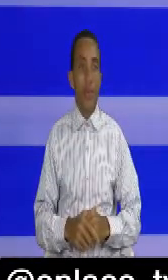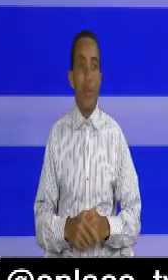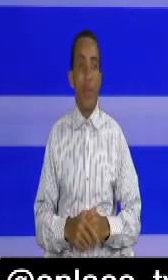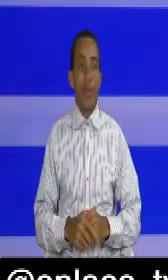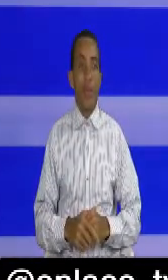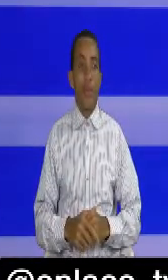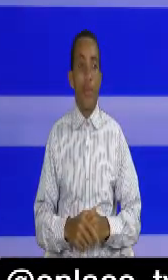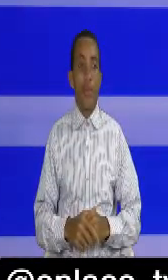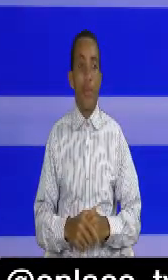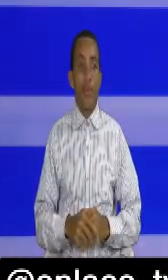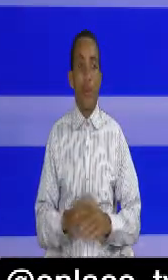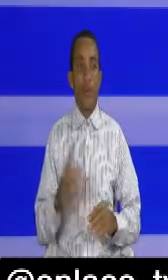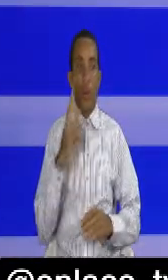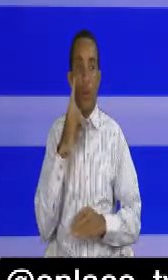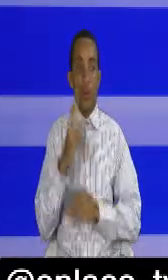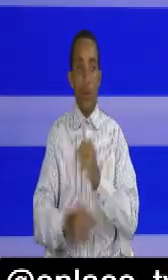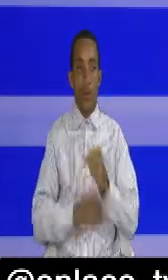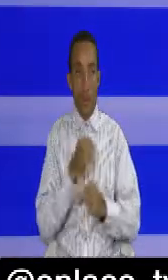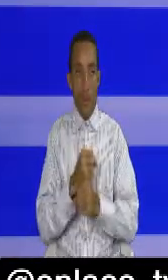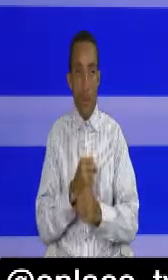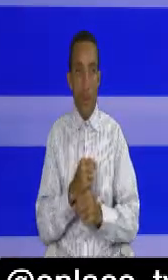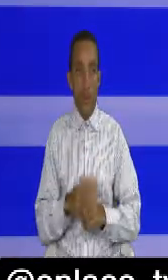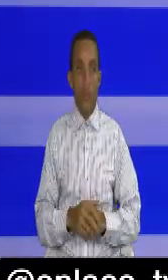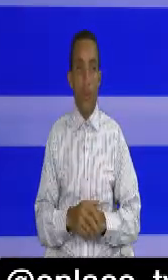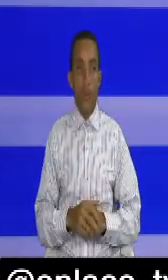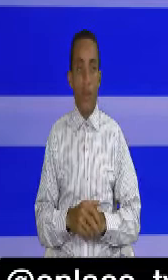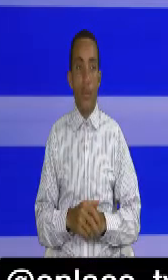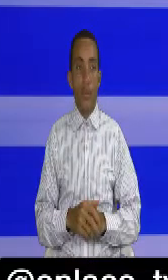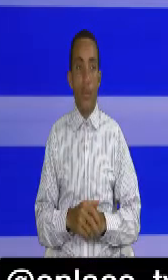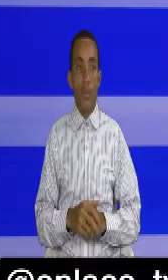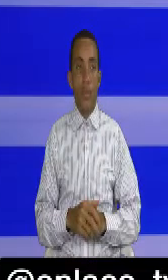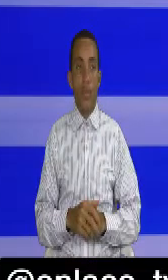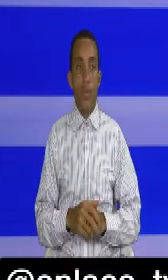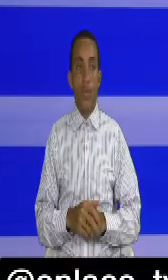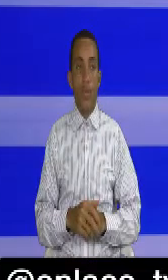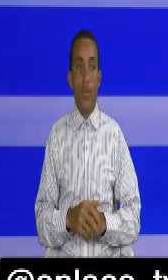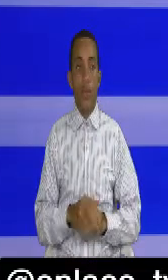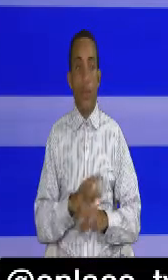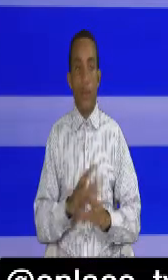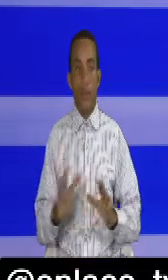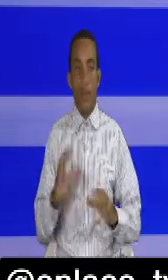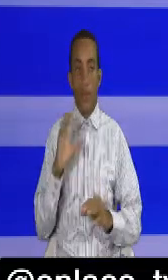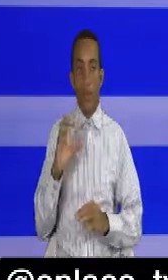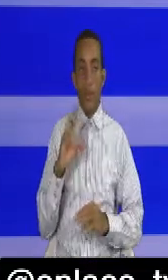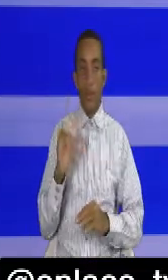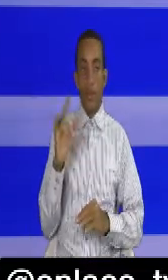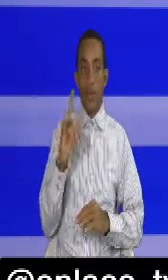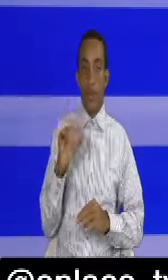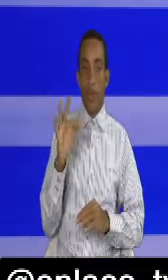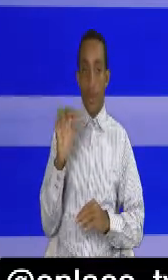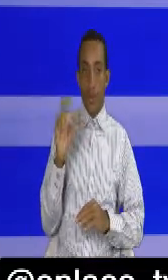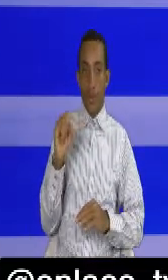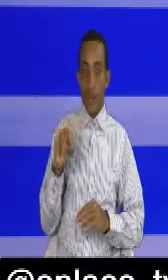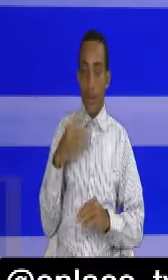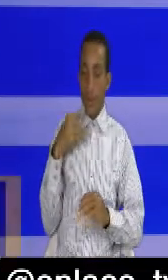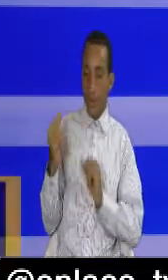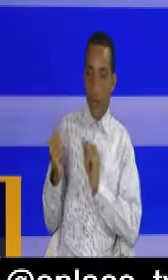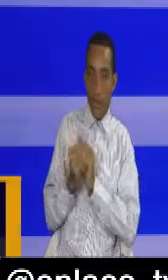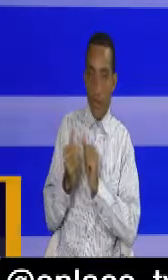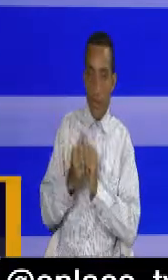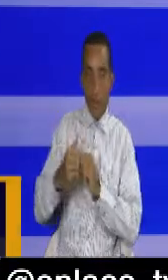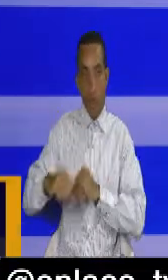ya un año aproximadamente de que, pues, lo mismo Cristian y yo, y pues, venimos trabajando